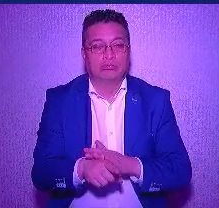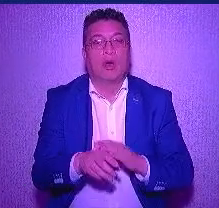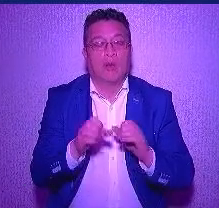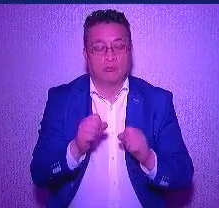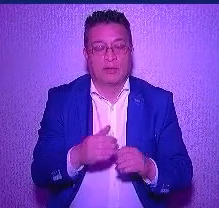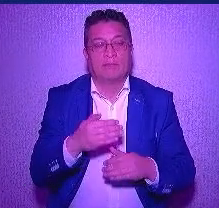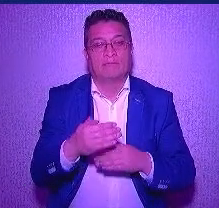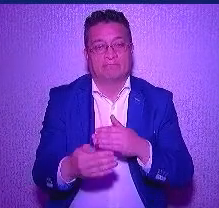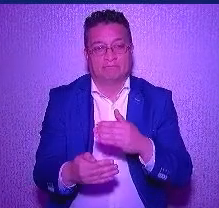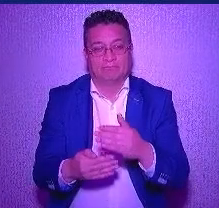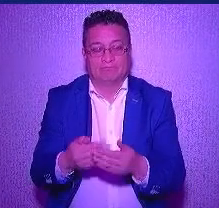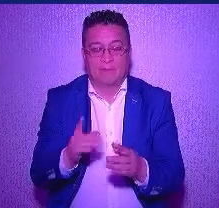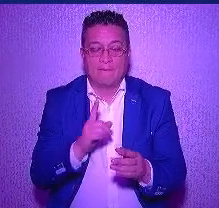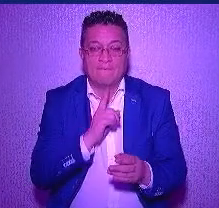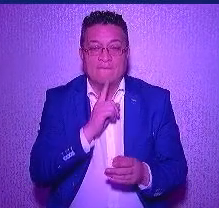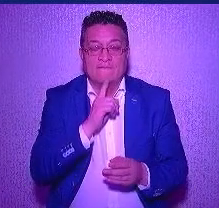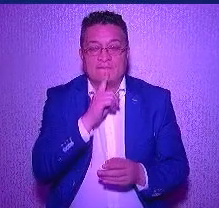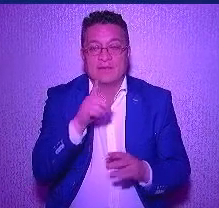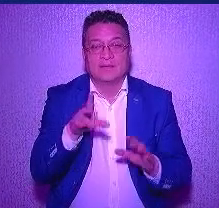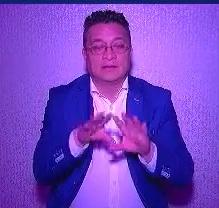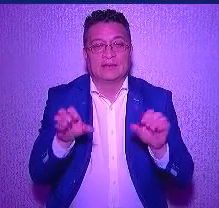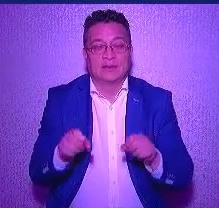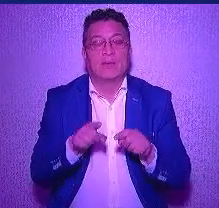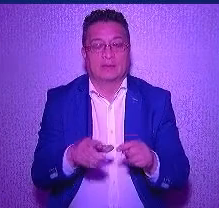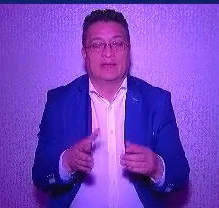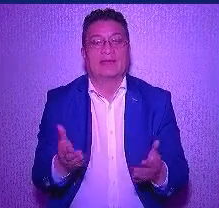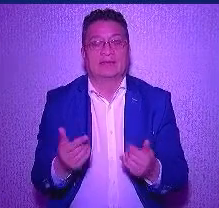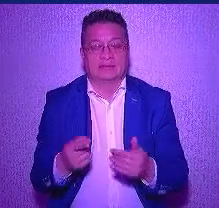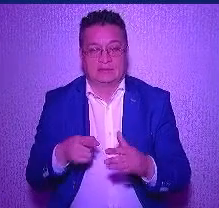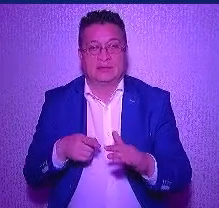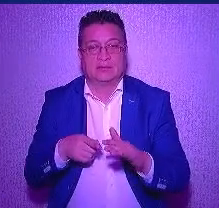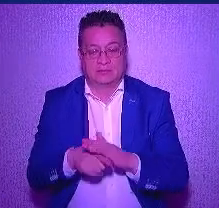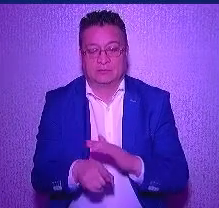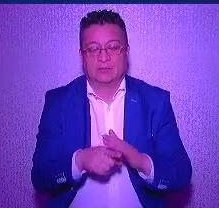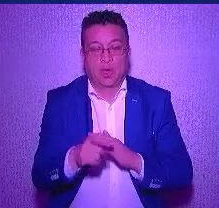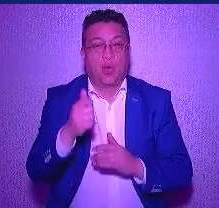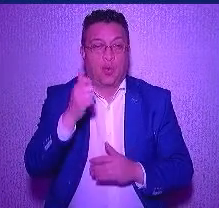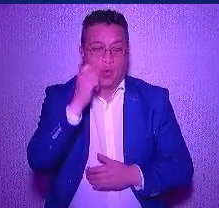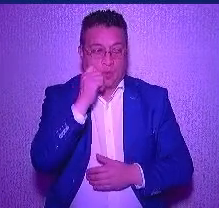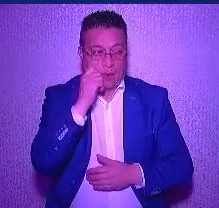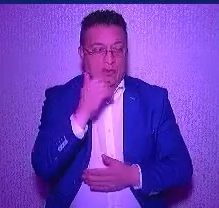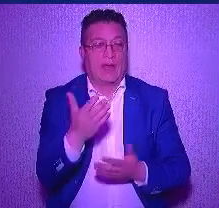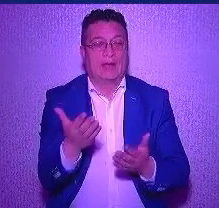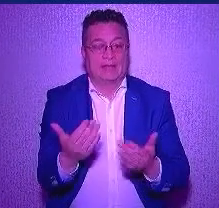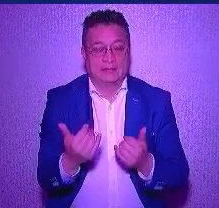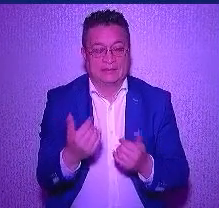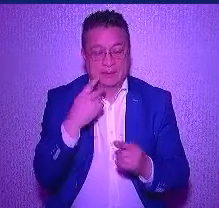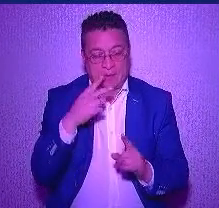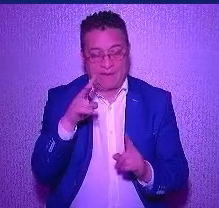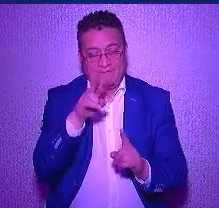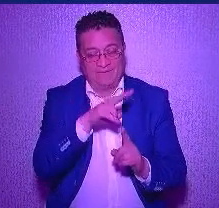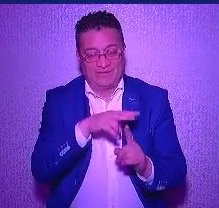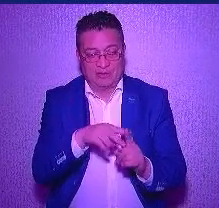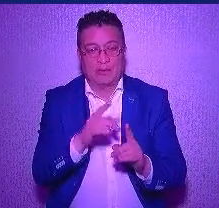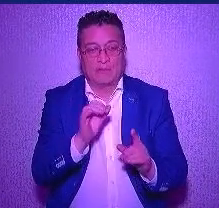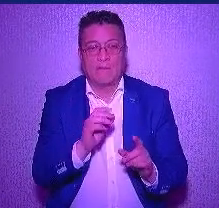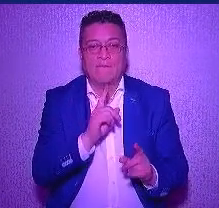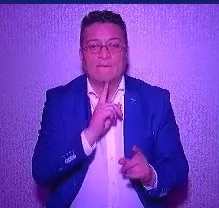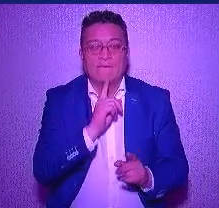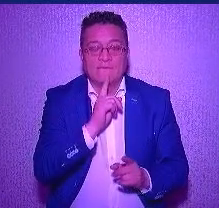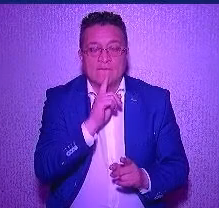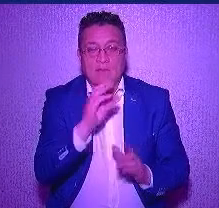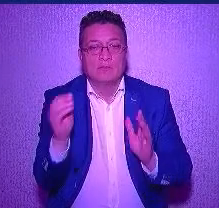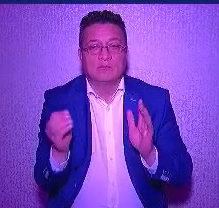eficacia de esos sistemas esto requiere una intervención y un direccionamiento humano eso quiere una visión de donde la eficacia esté colocada en